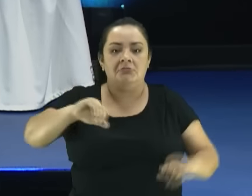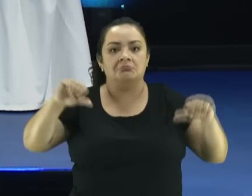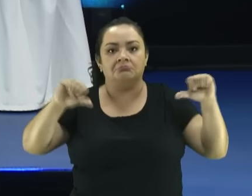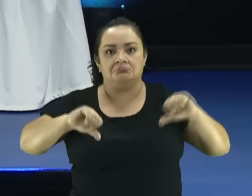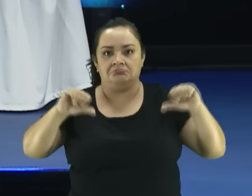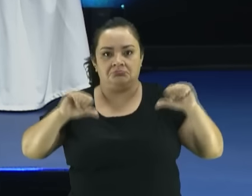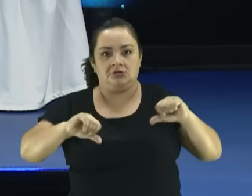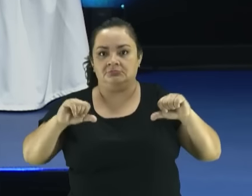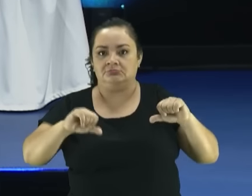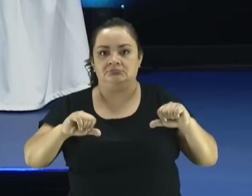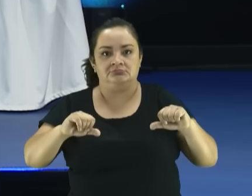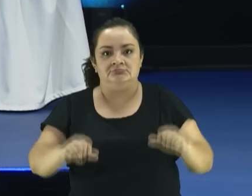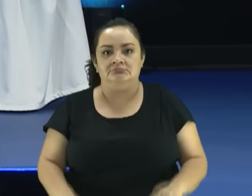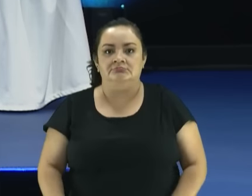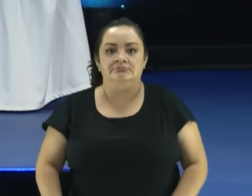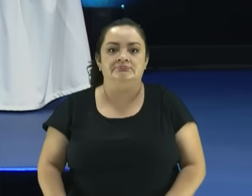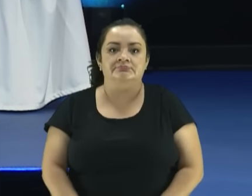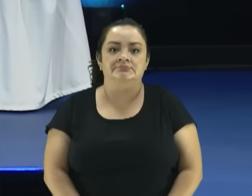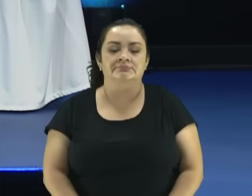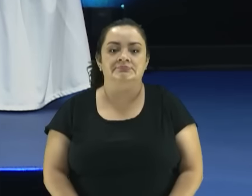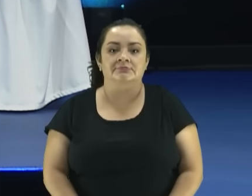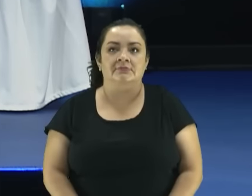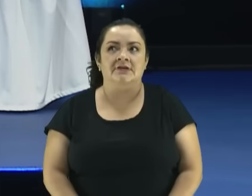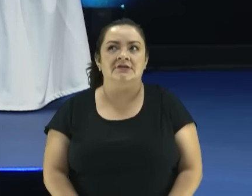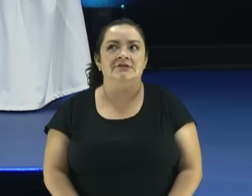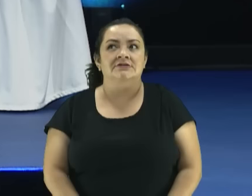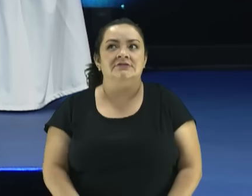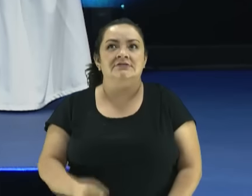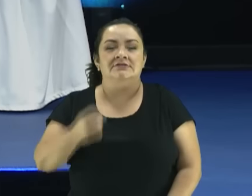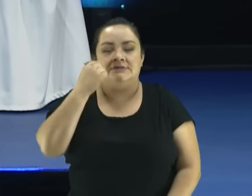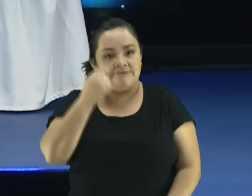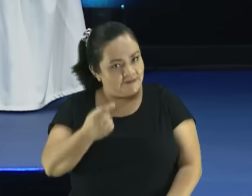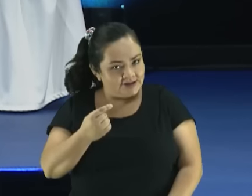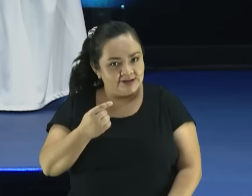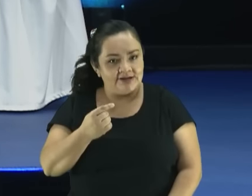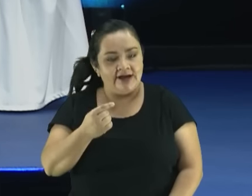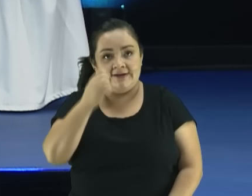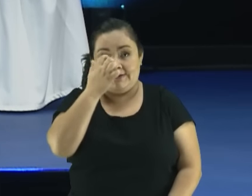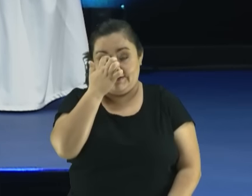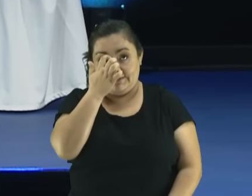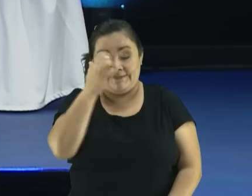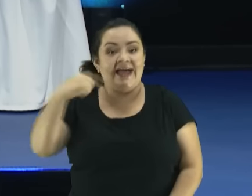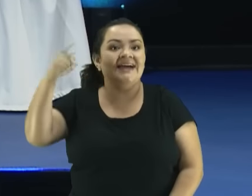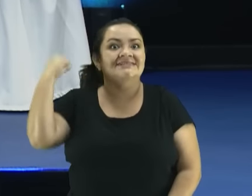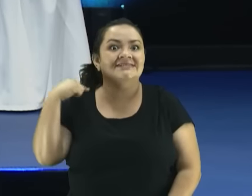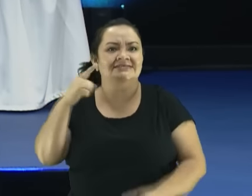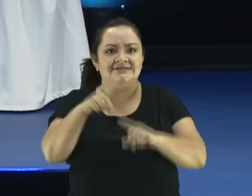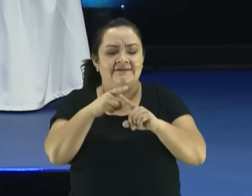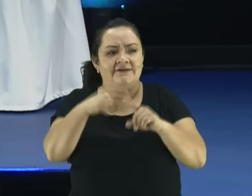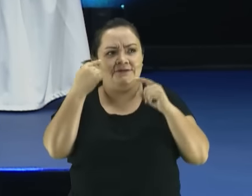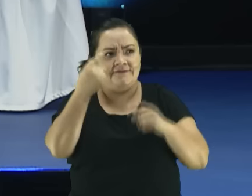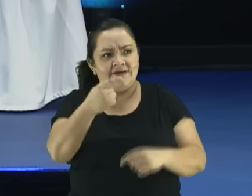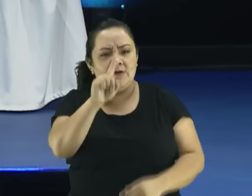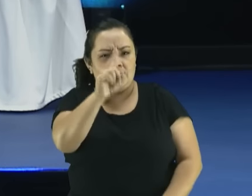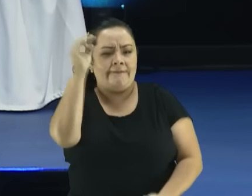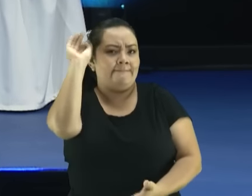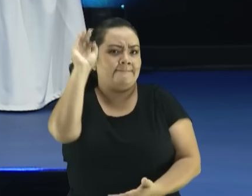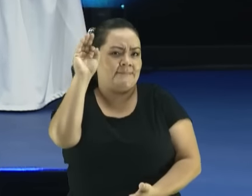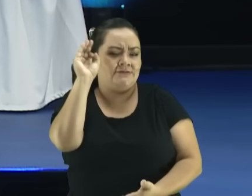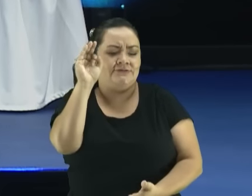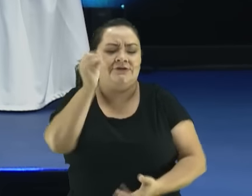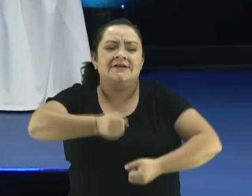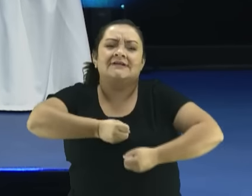muchas áreas veía una exposición del supuesto evangelio el día de ayer donde